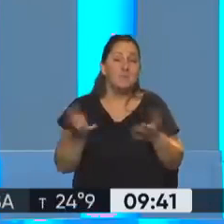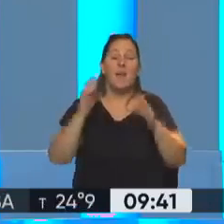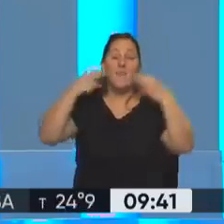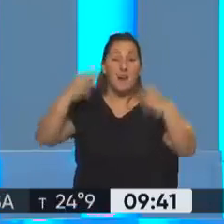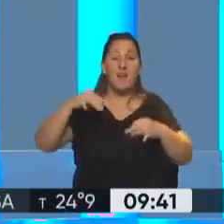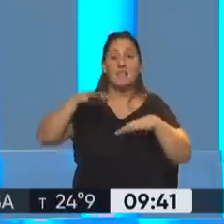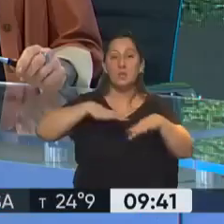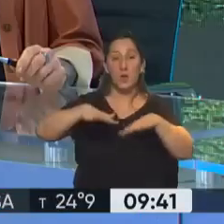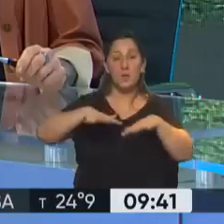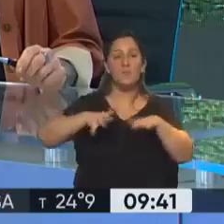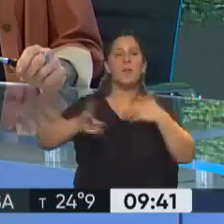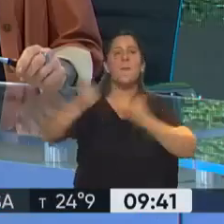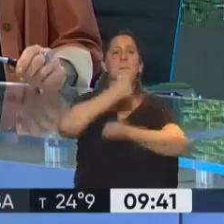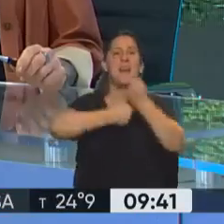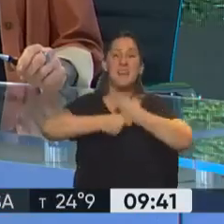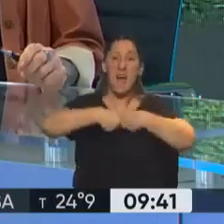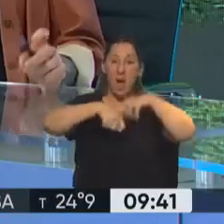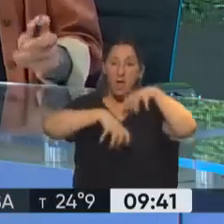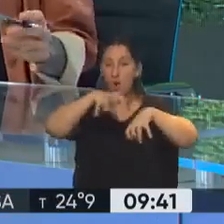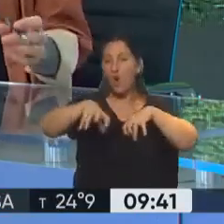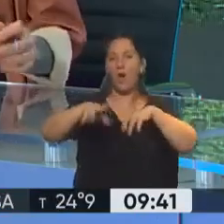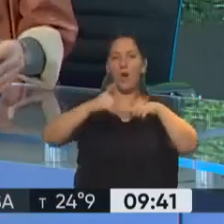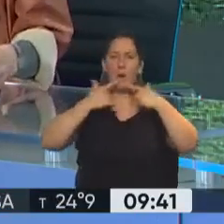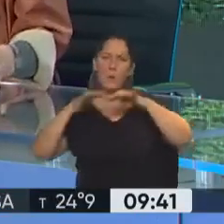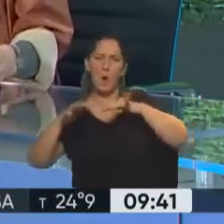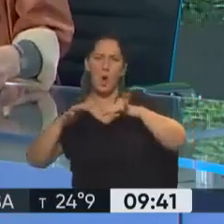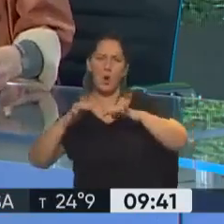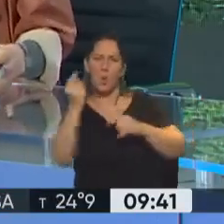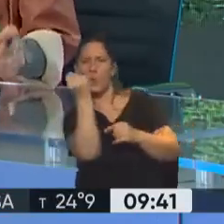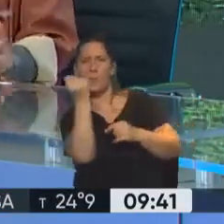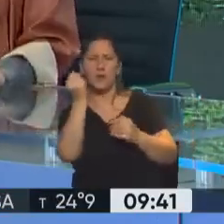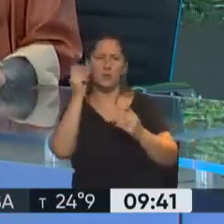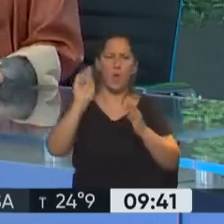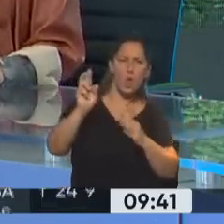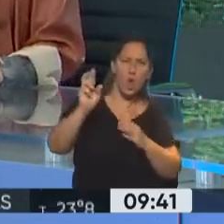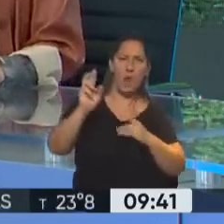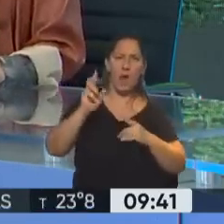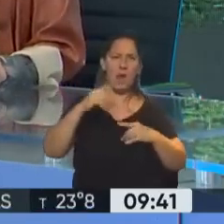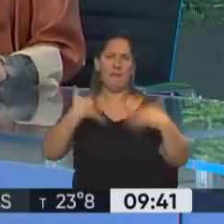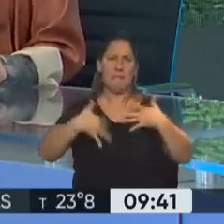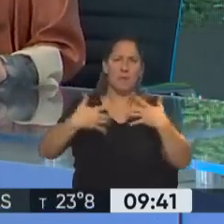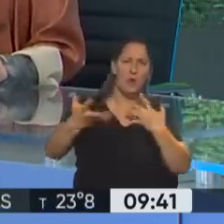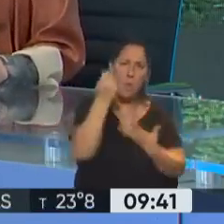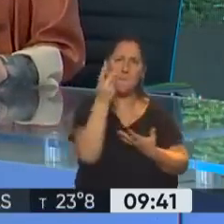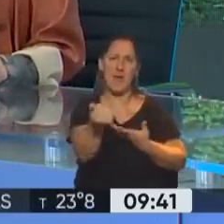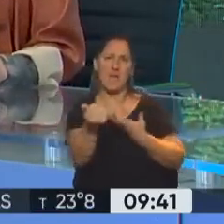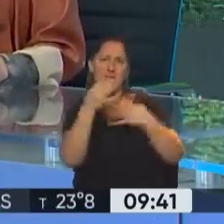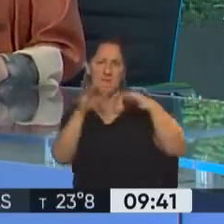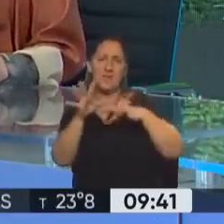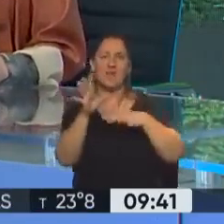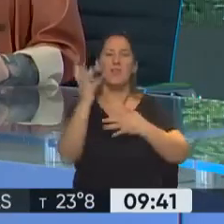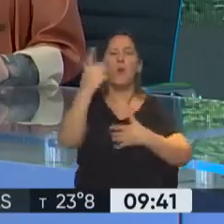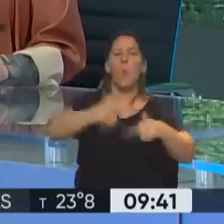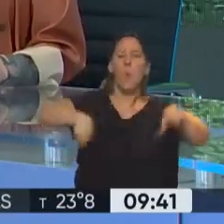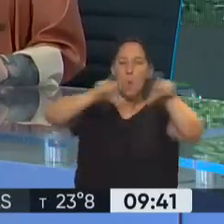cierto es que aprendimos mercados el que corre hace correr los rumores de corridas bancarias es el mismo mercado que no solamente opera en la